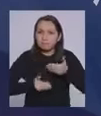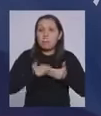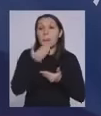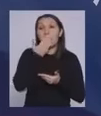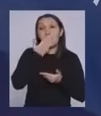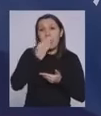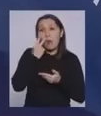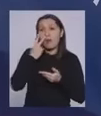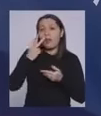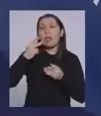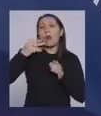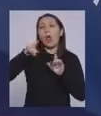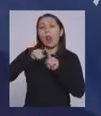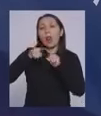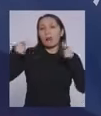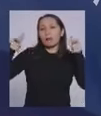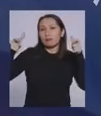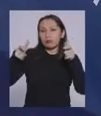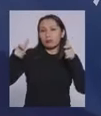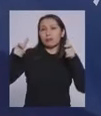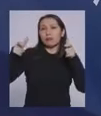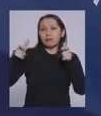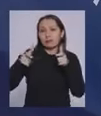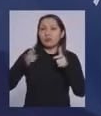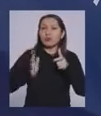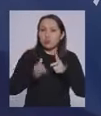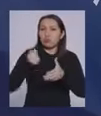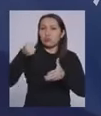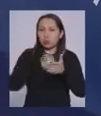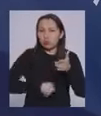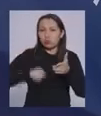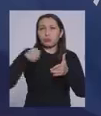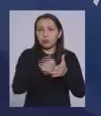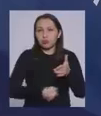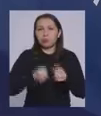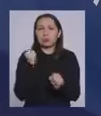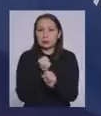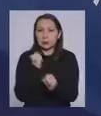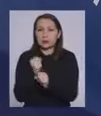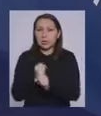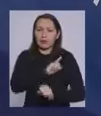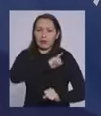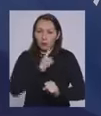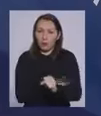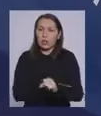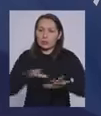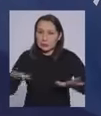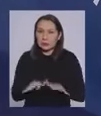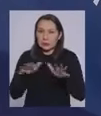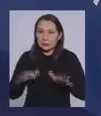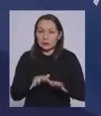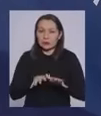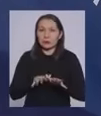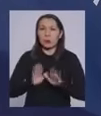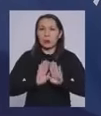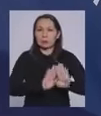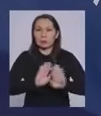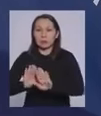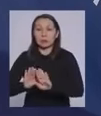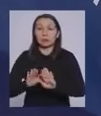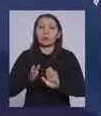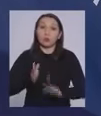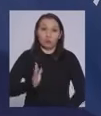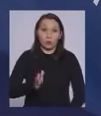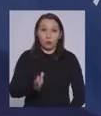mejor seguir luchando, seguir trabajando, seguir con fuerza, porque